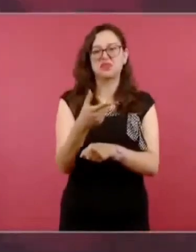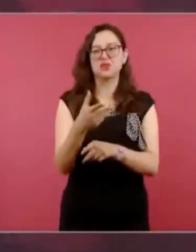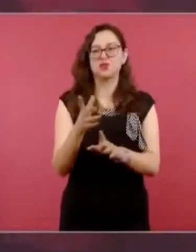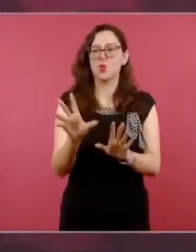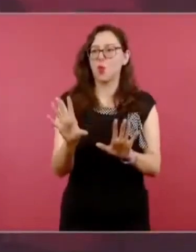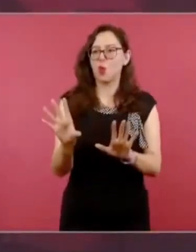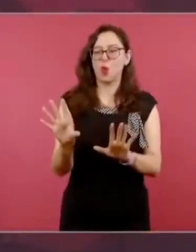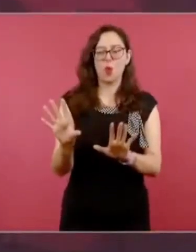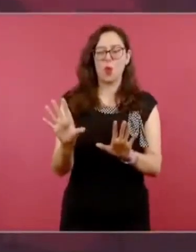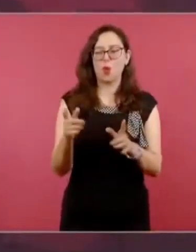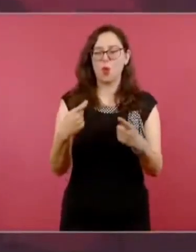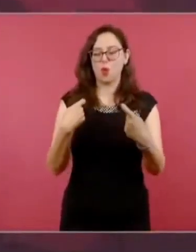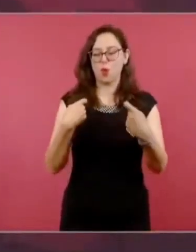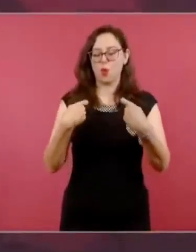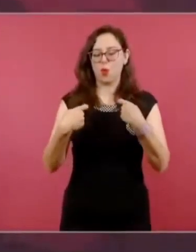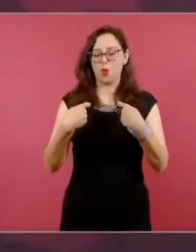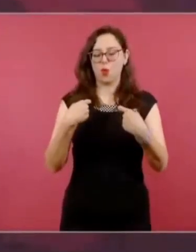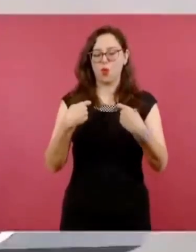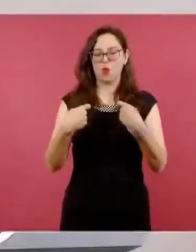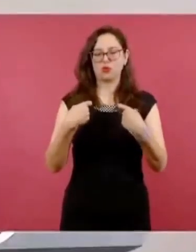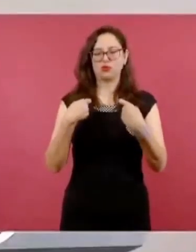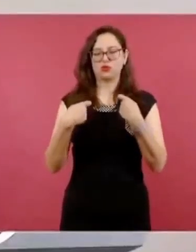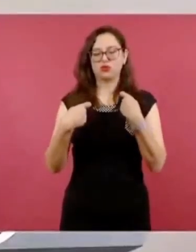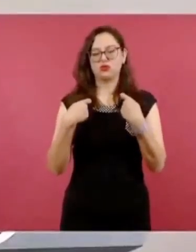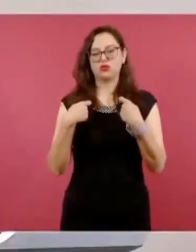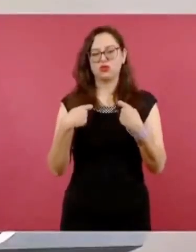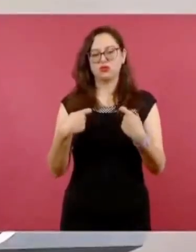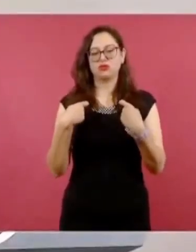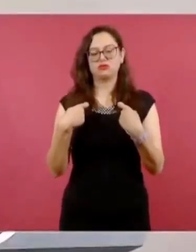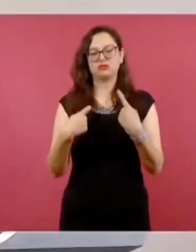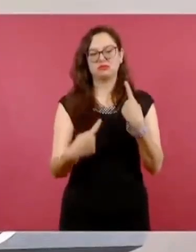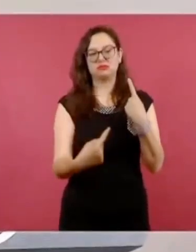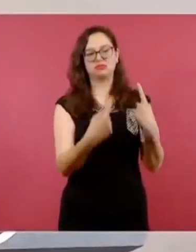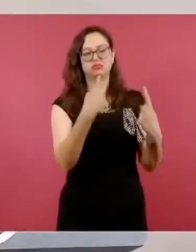aprender a evadir el acoso,